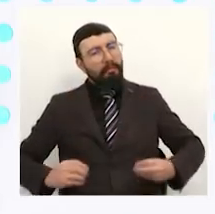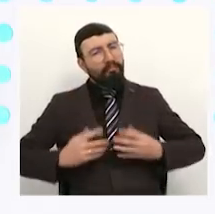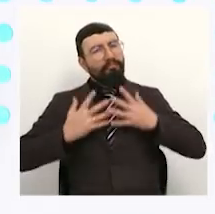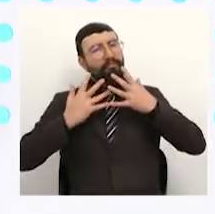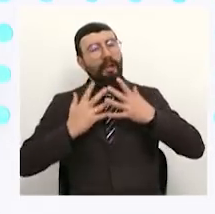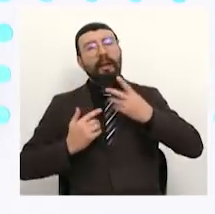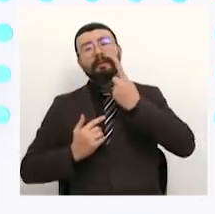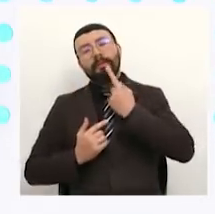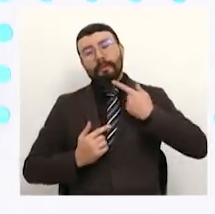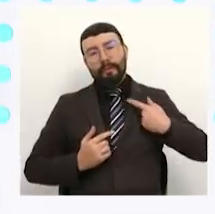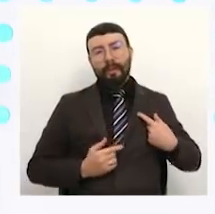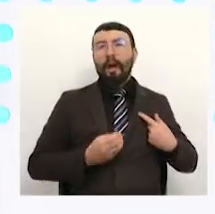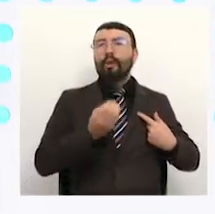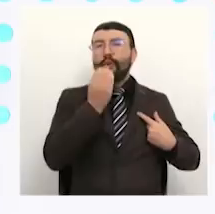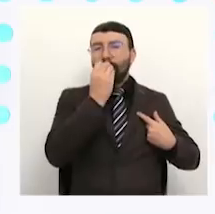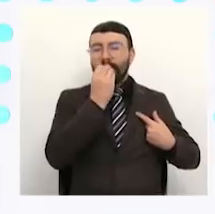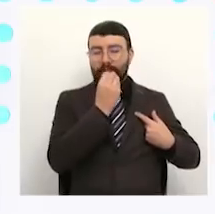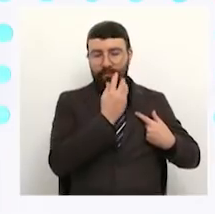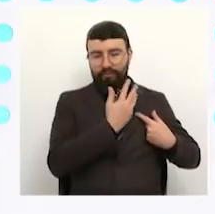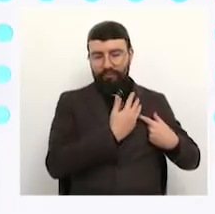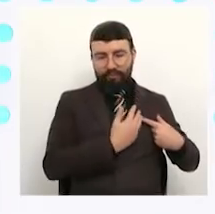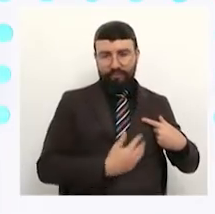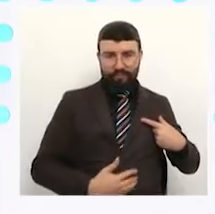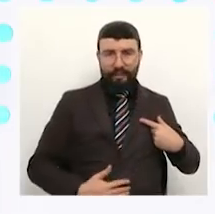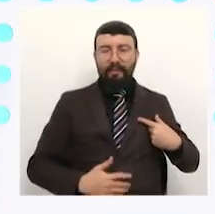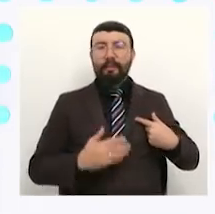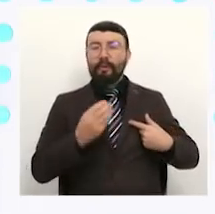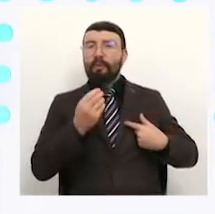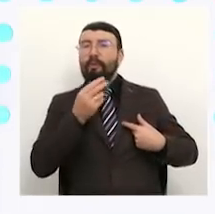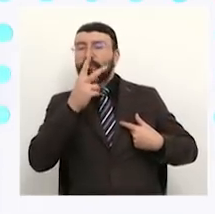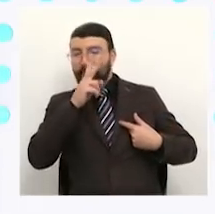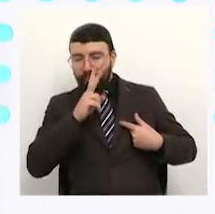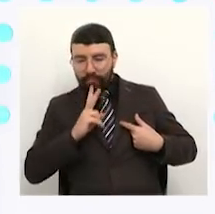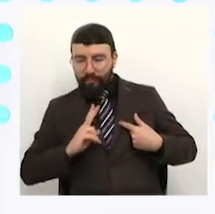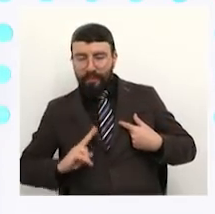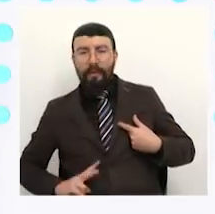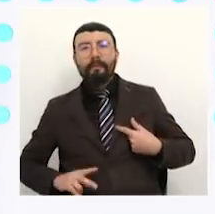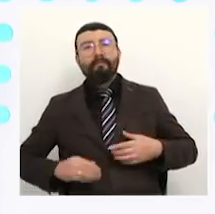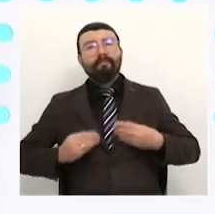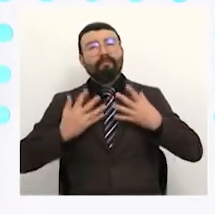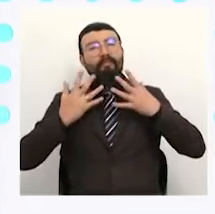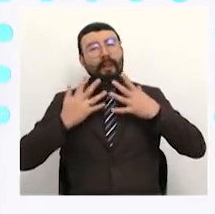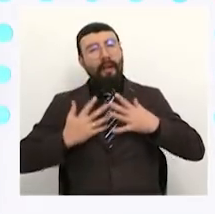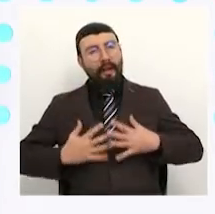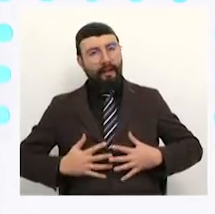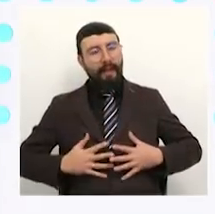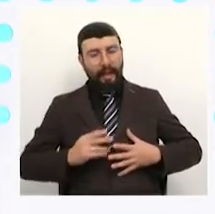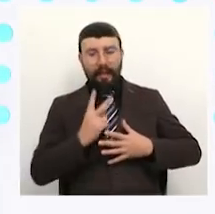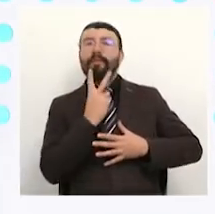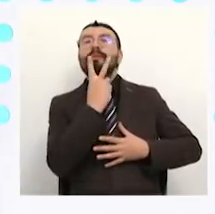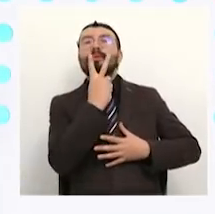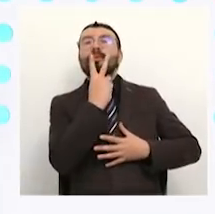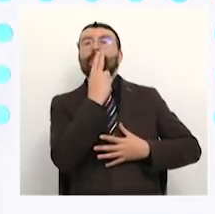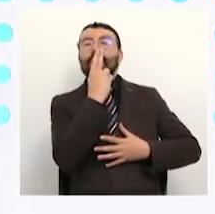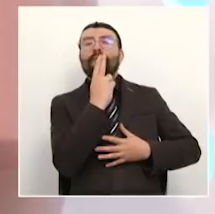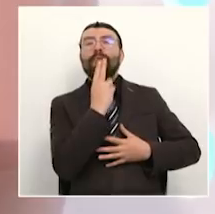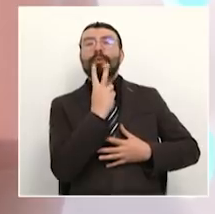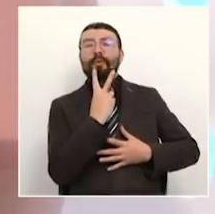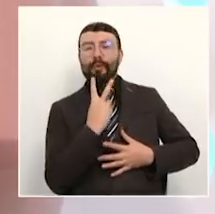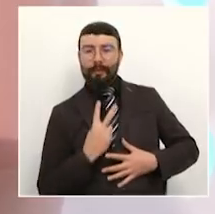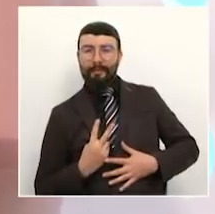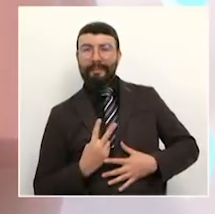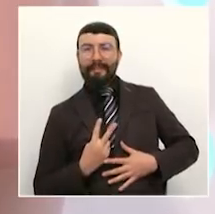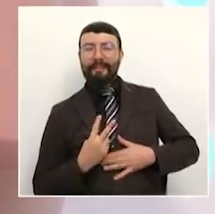y la vía respiratoria y la vía de deglución cierto entonces hay una porción acá